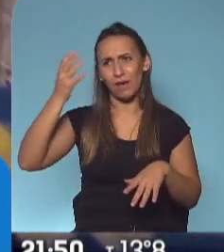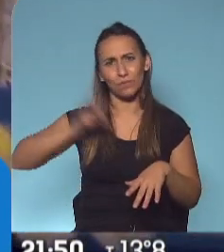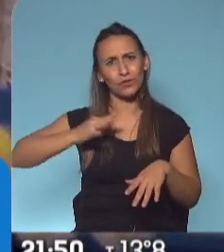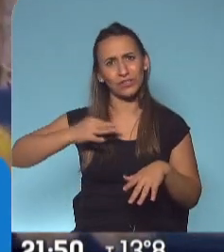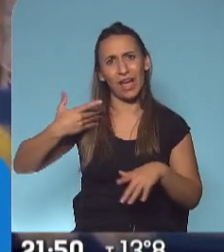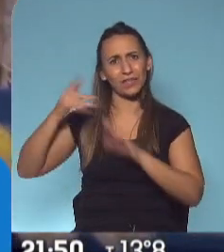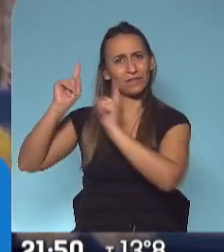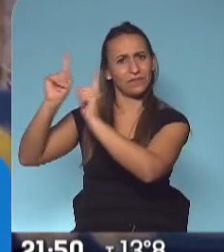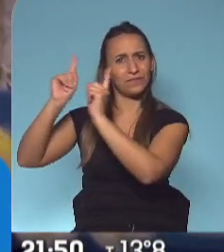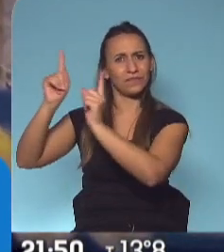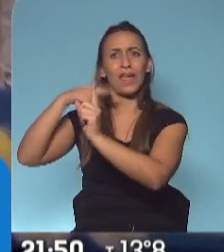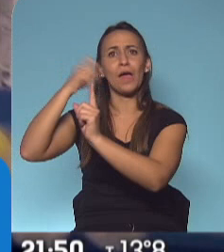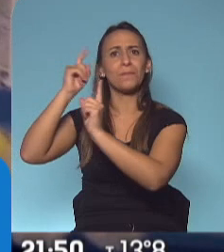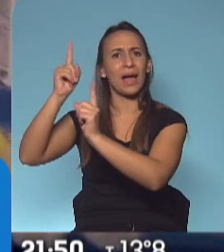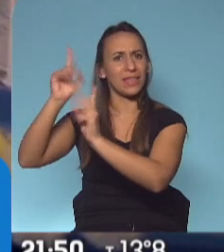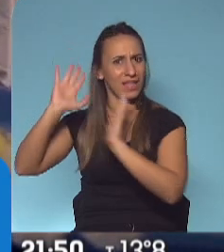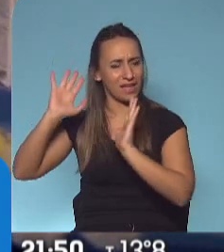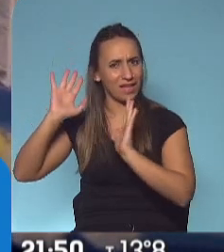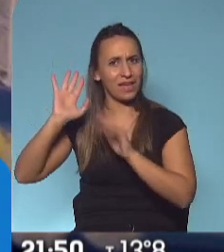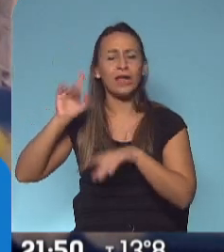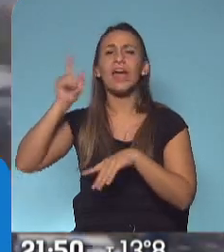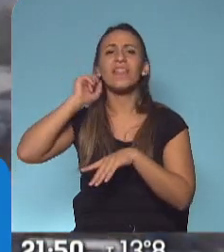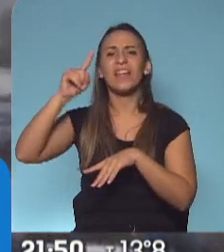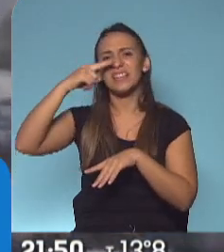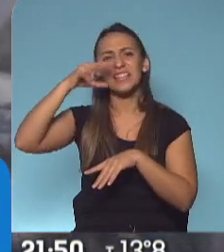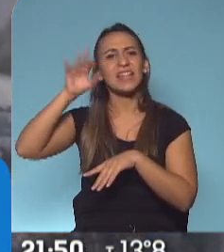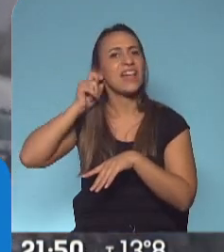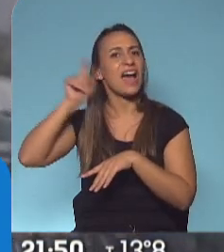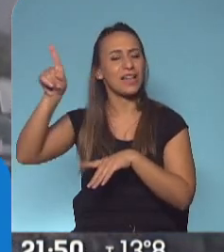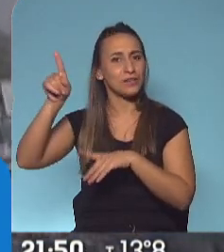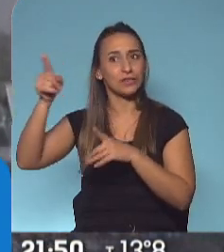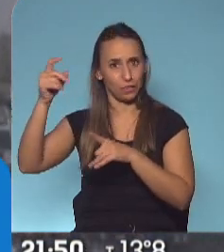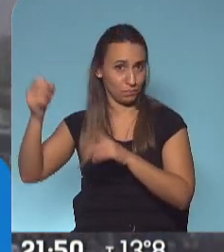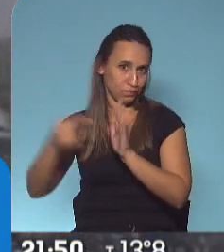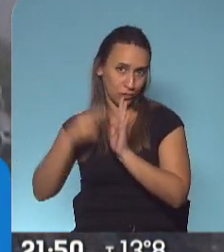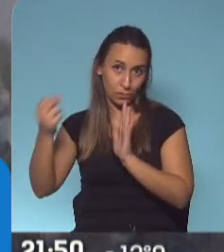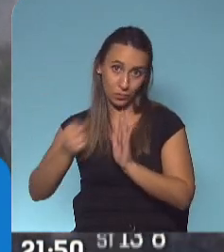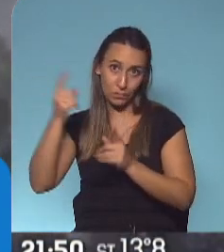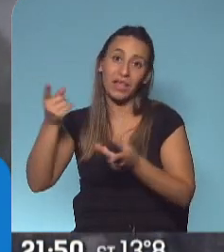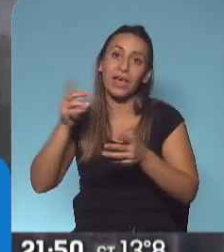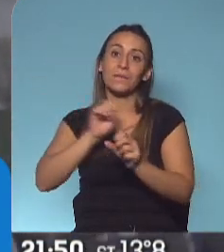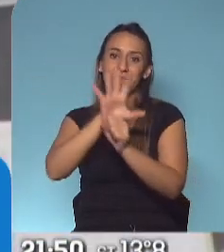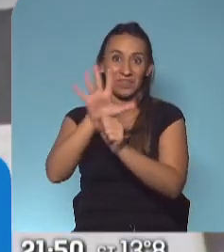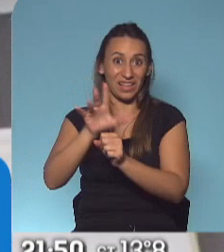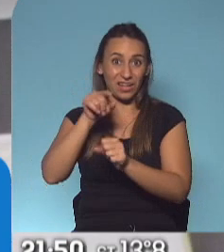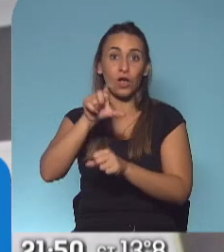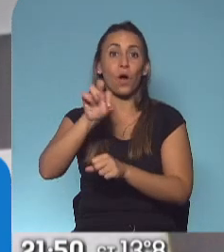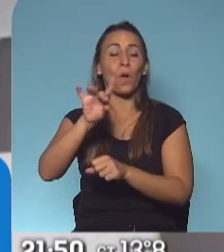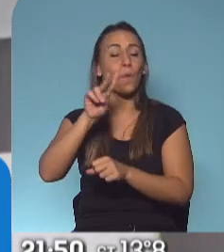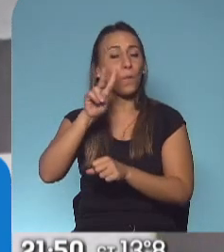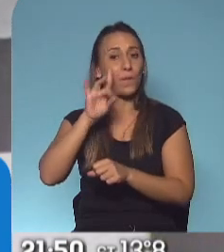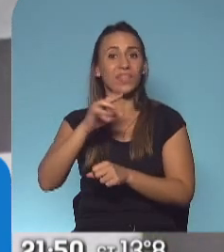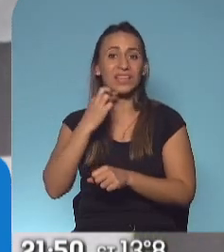España, su edad, 70 años, y no es un dato menor, ¿no? Porque este COVID-19 afecta por lo general a las